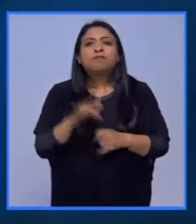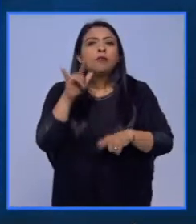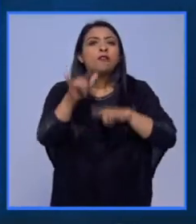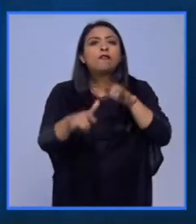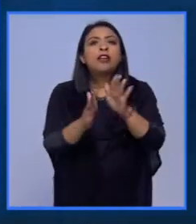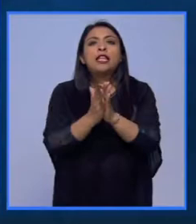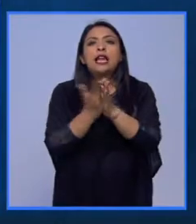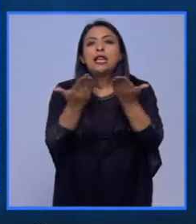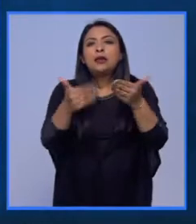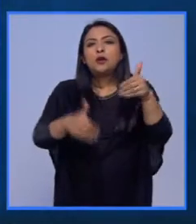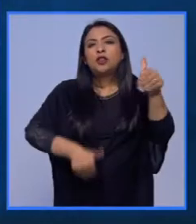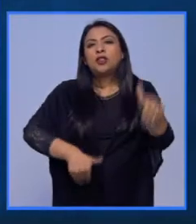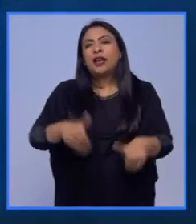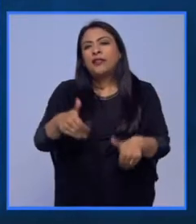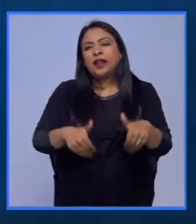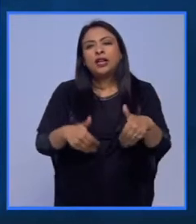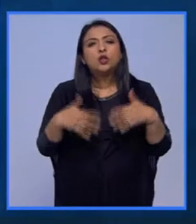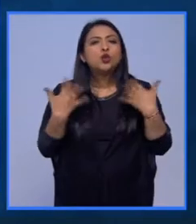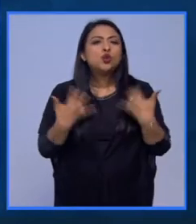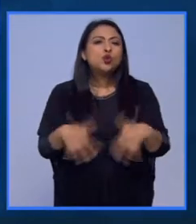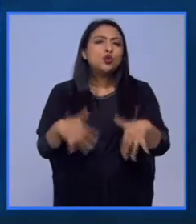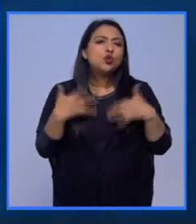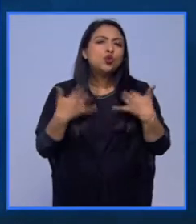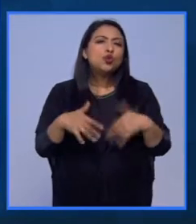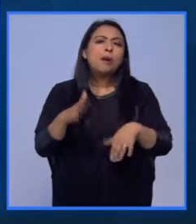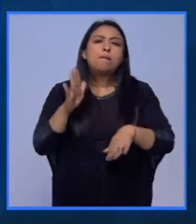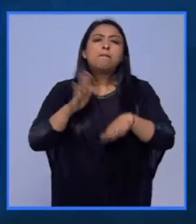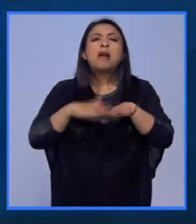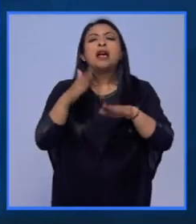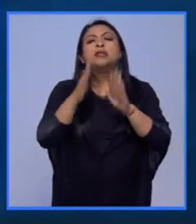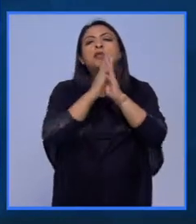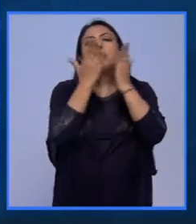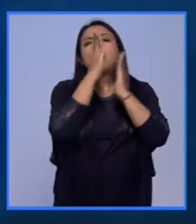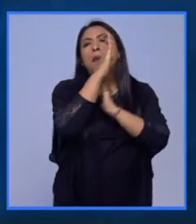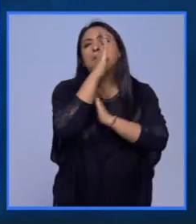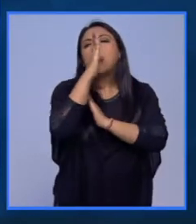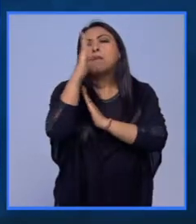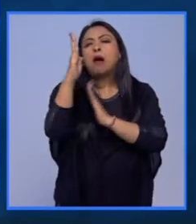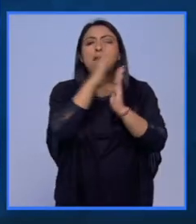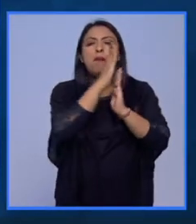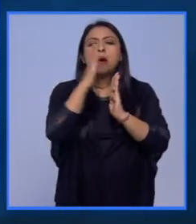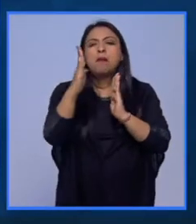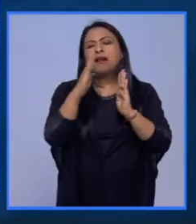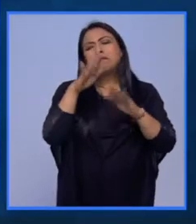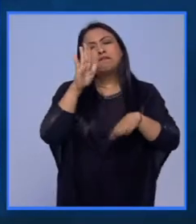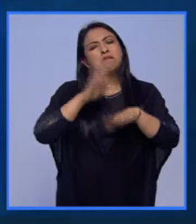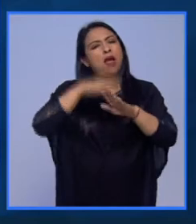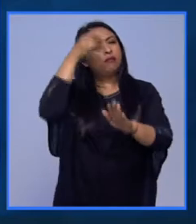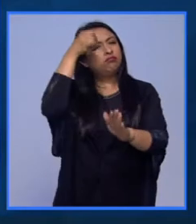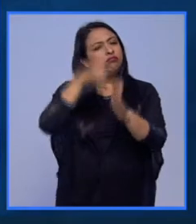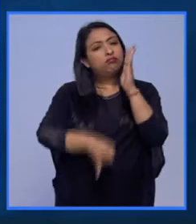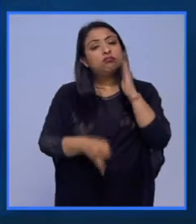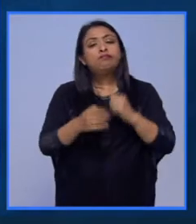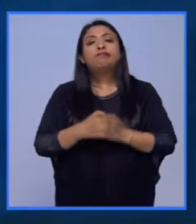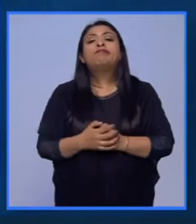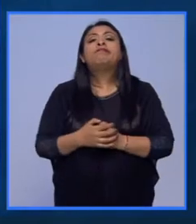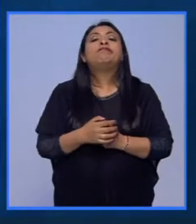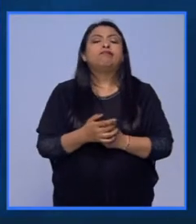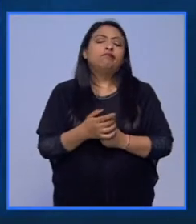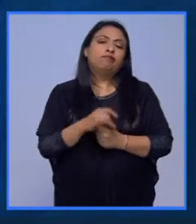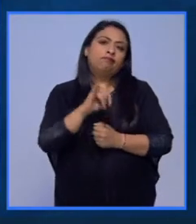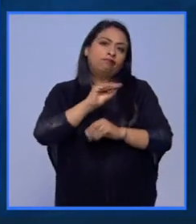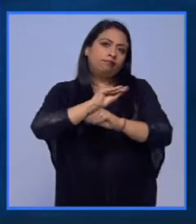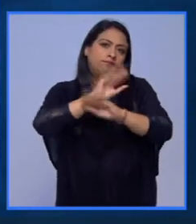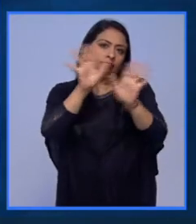Una feria del libro teatral es mucho más que una librería con muchos expositores. Es, por